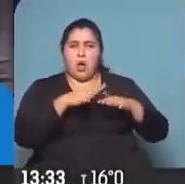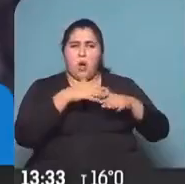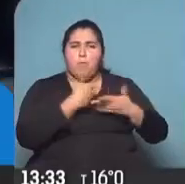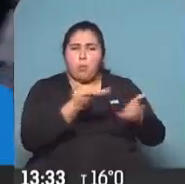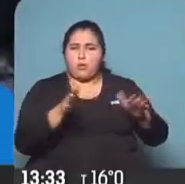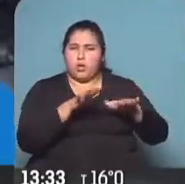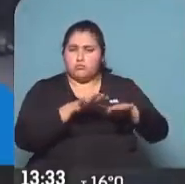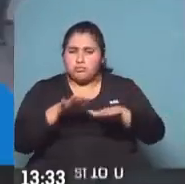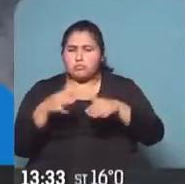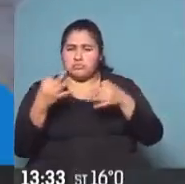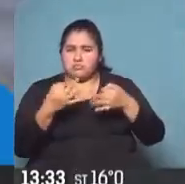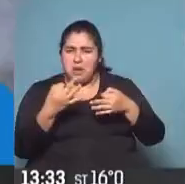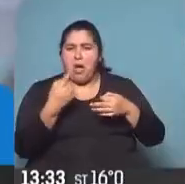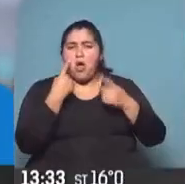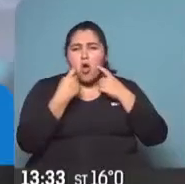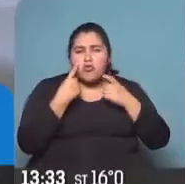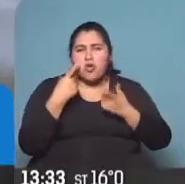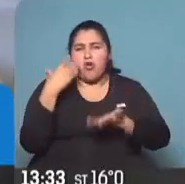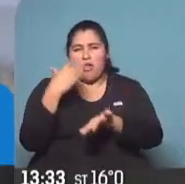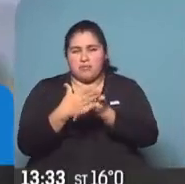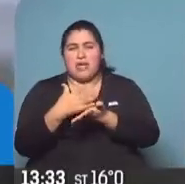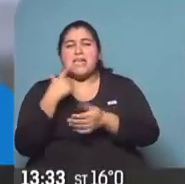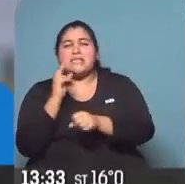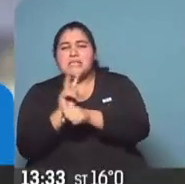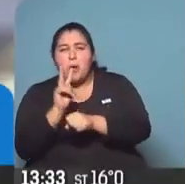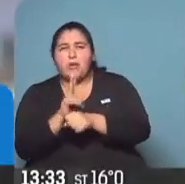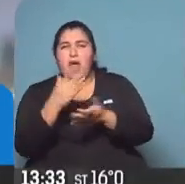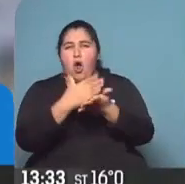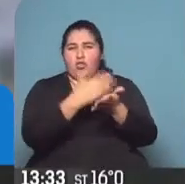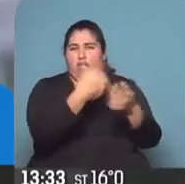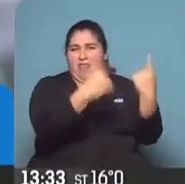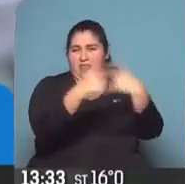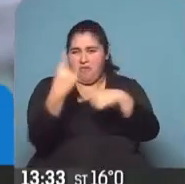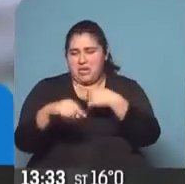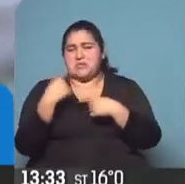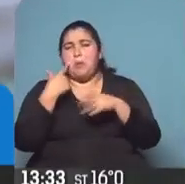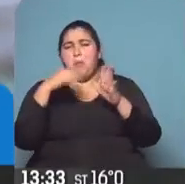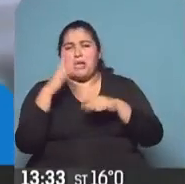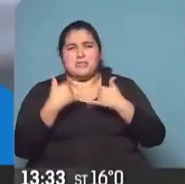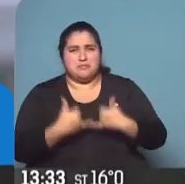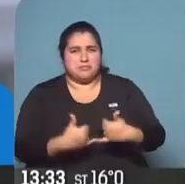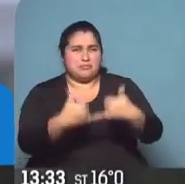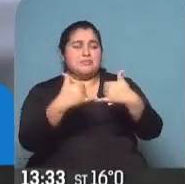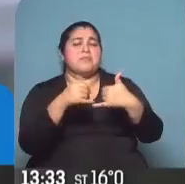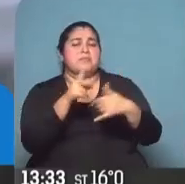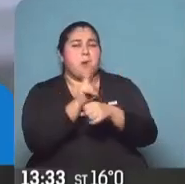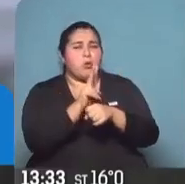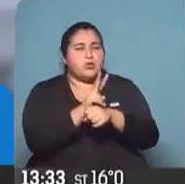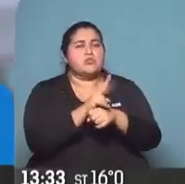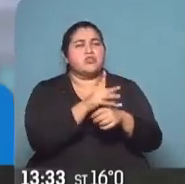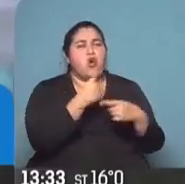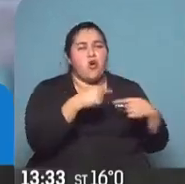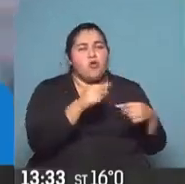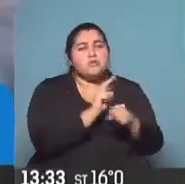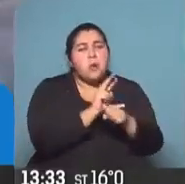las comunidades con la seguridad de que la piel de los recursos